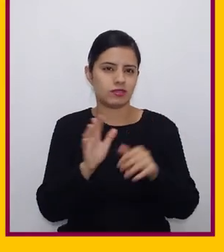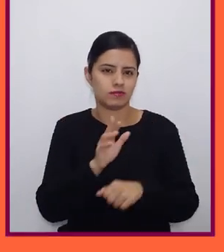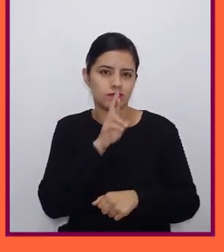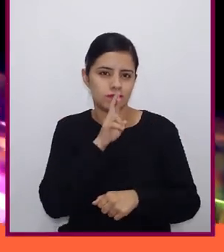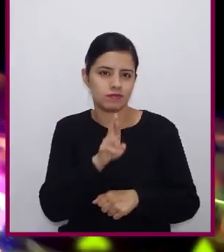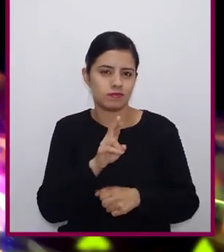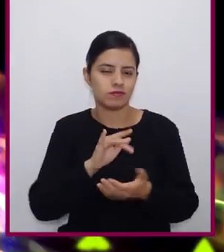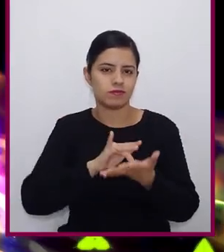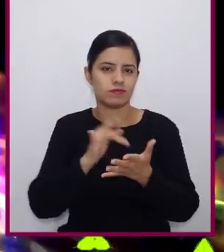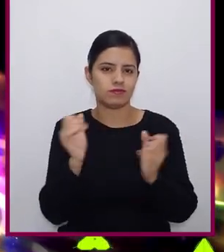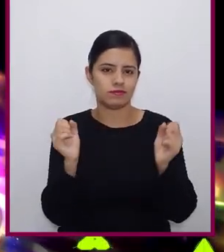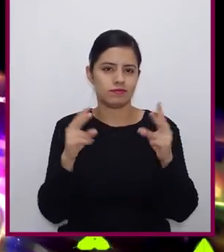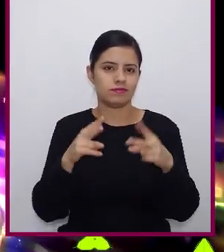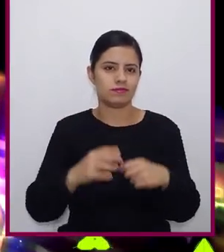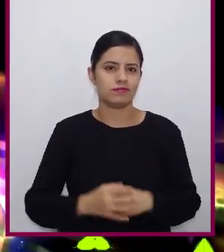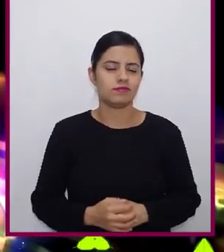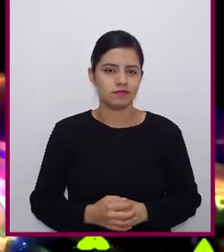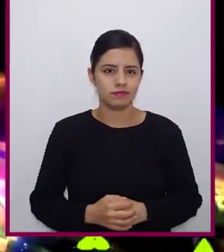luego.